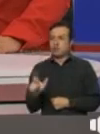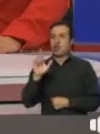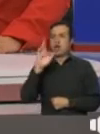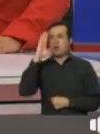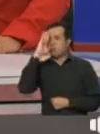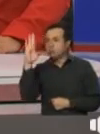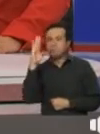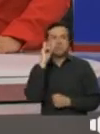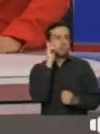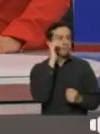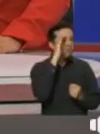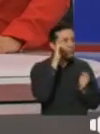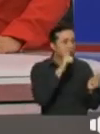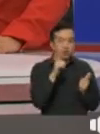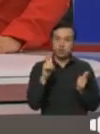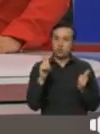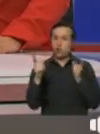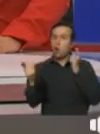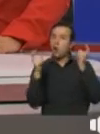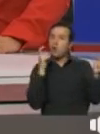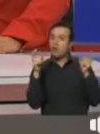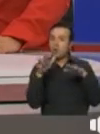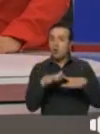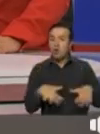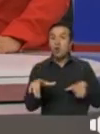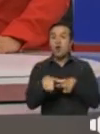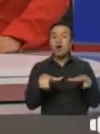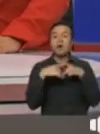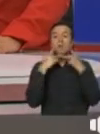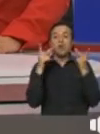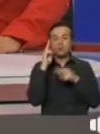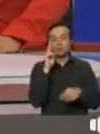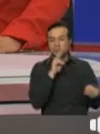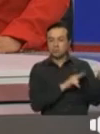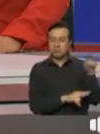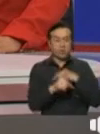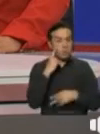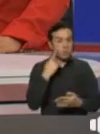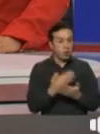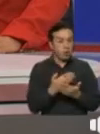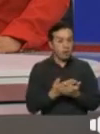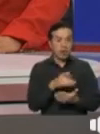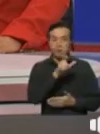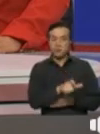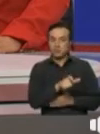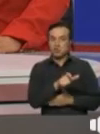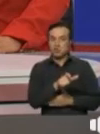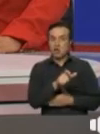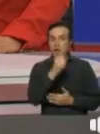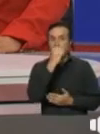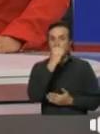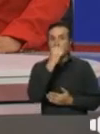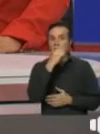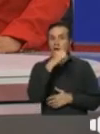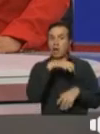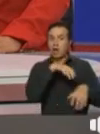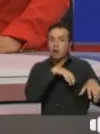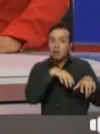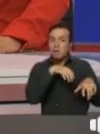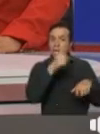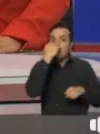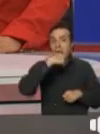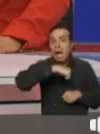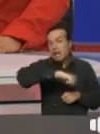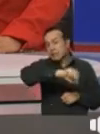hogar. Los uniformados harán controles en espacios públicos y si comprueban que los ciudadanos están cumpliendo con actividades de